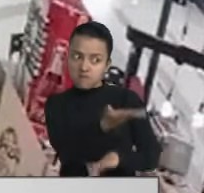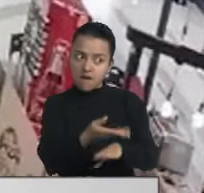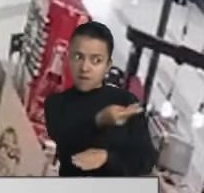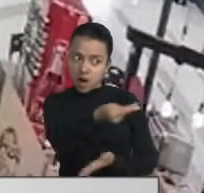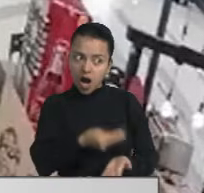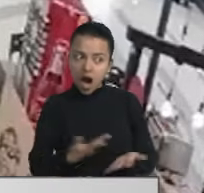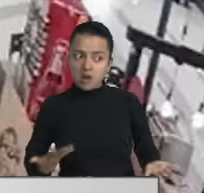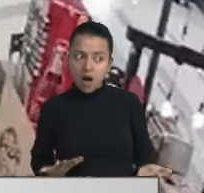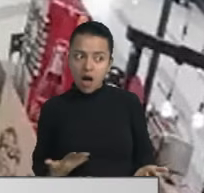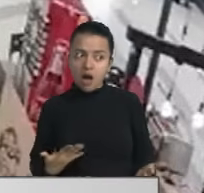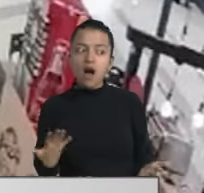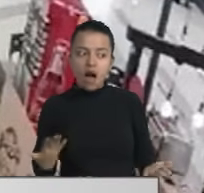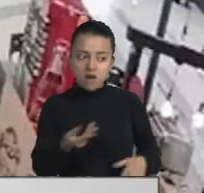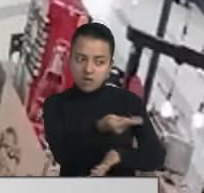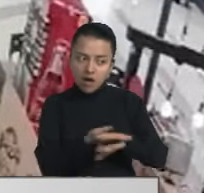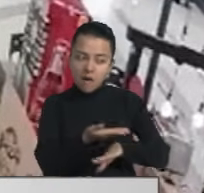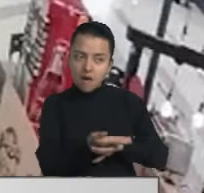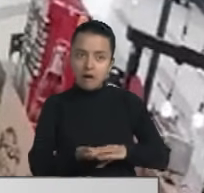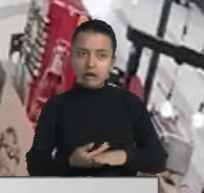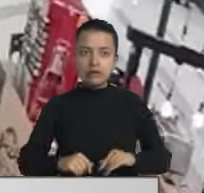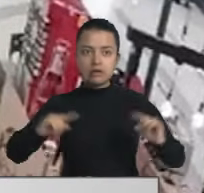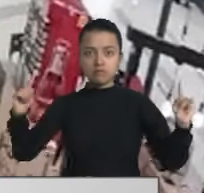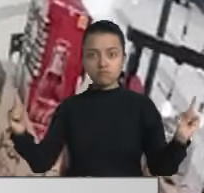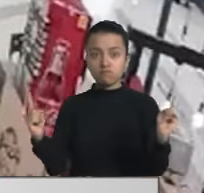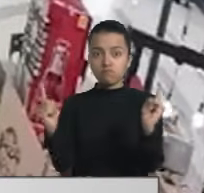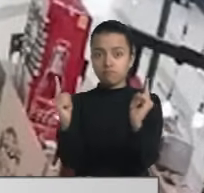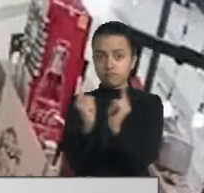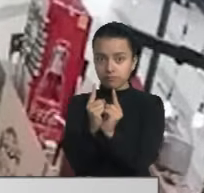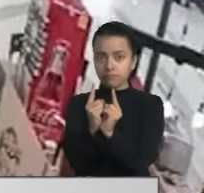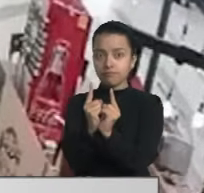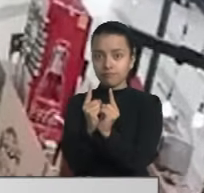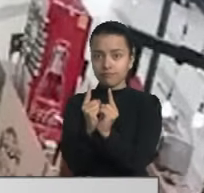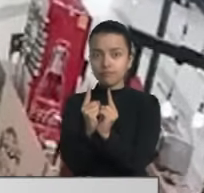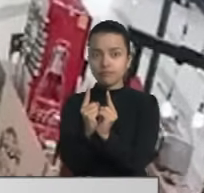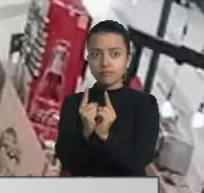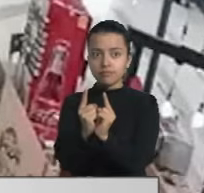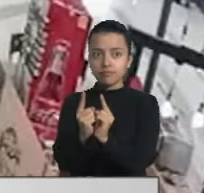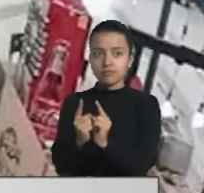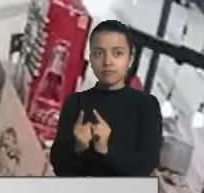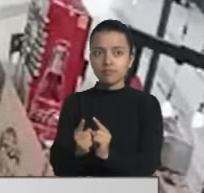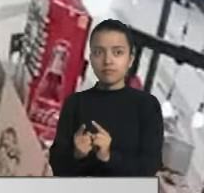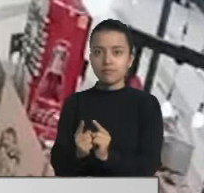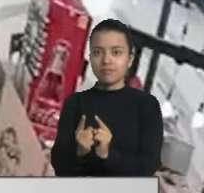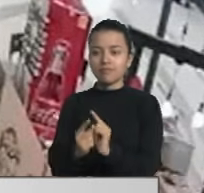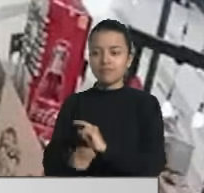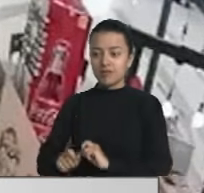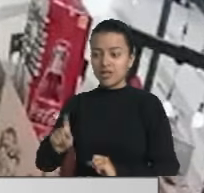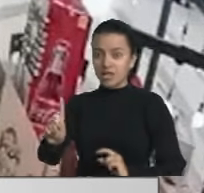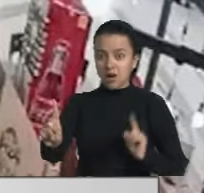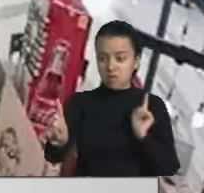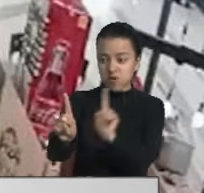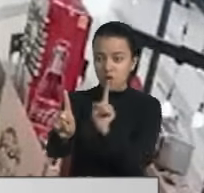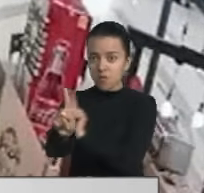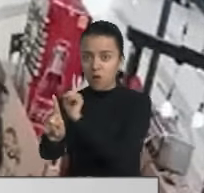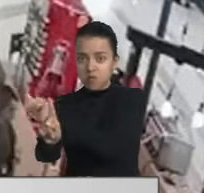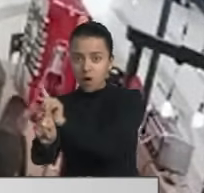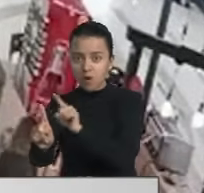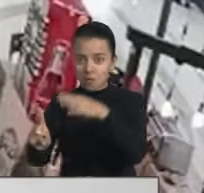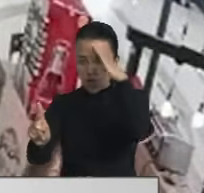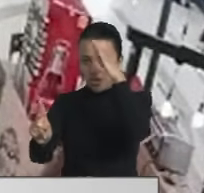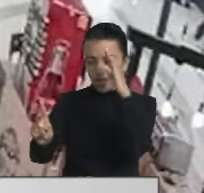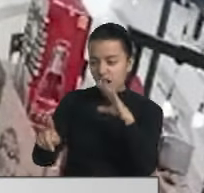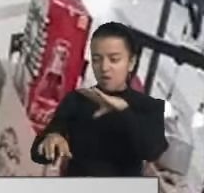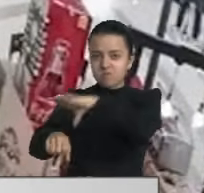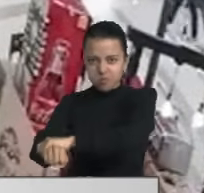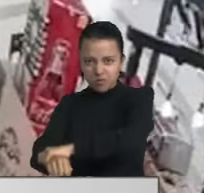de dinero, producto de la exigencia económica a una de sus víctimas. Logra la captura de Jesús